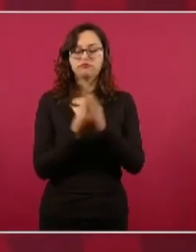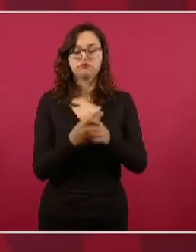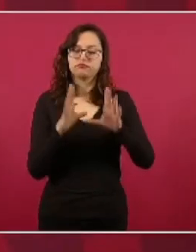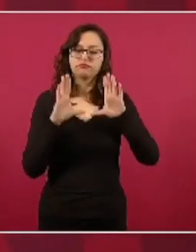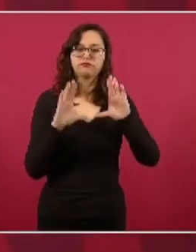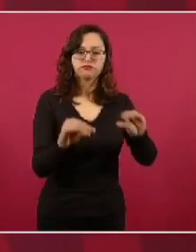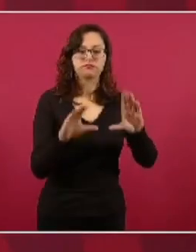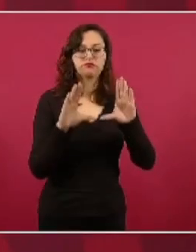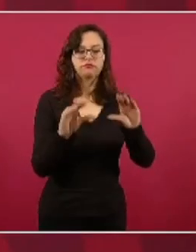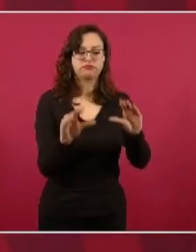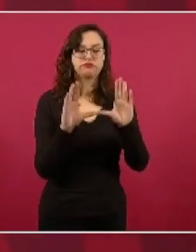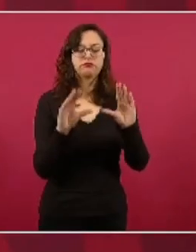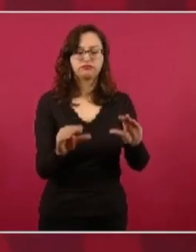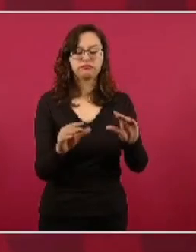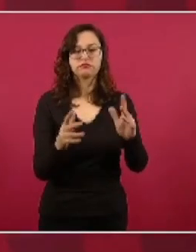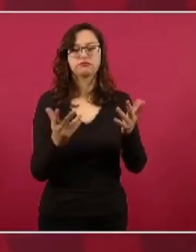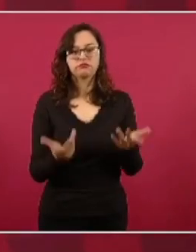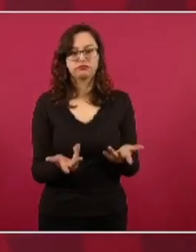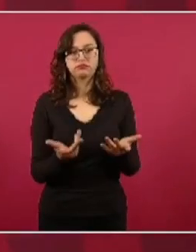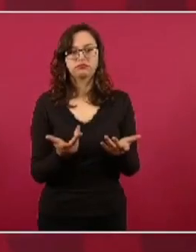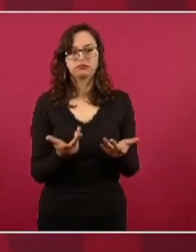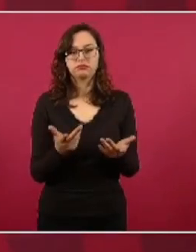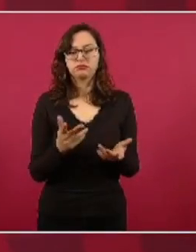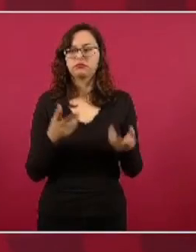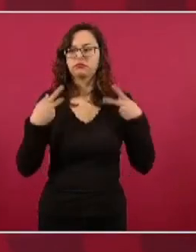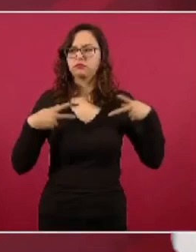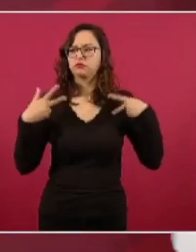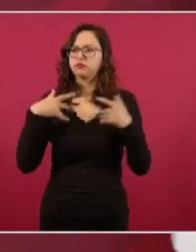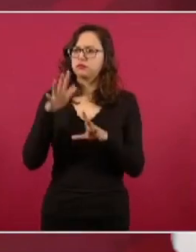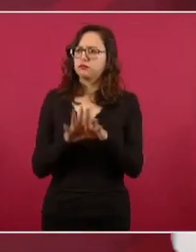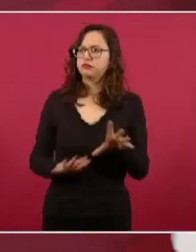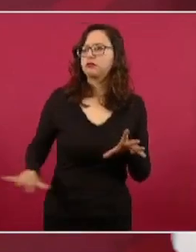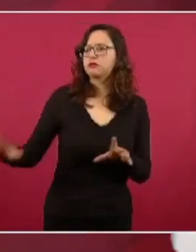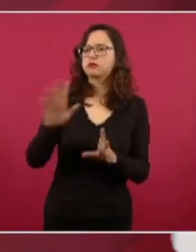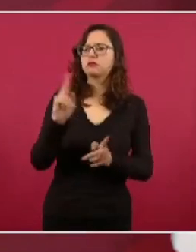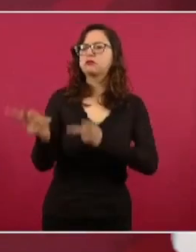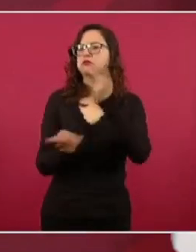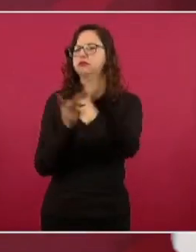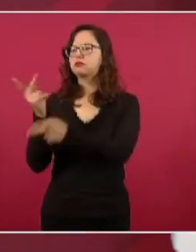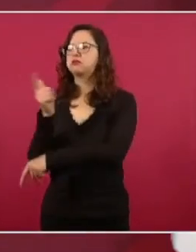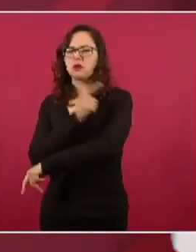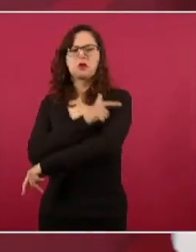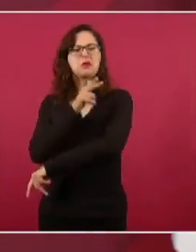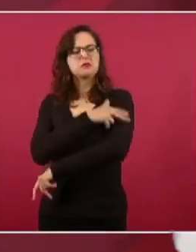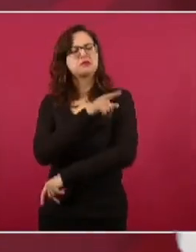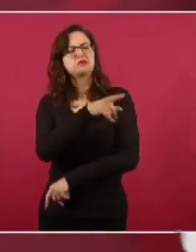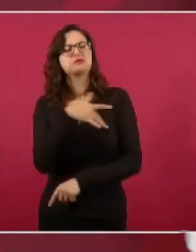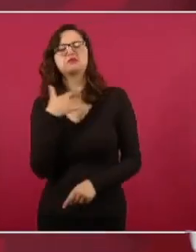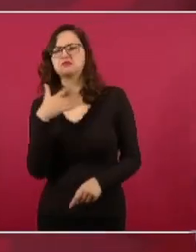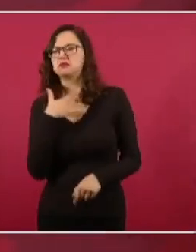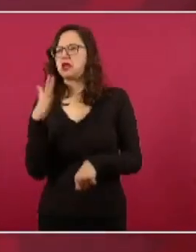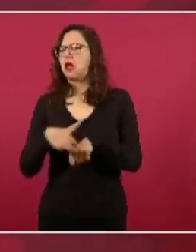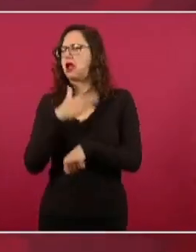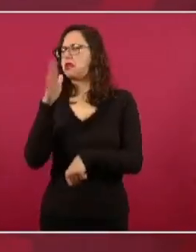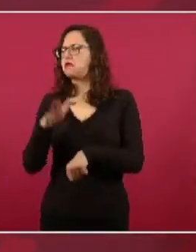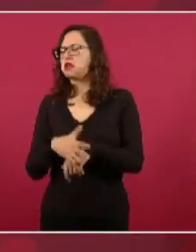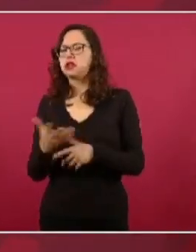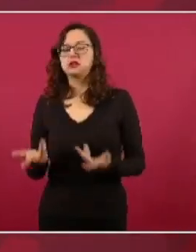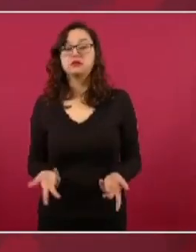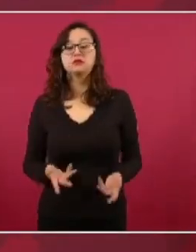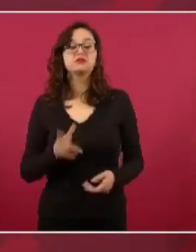está bien calificada la Guardia en las encuestas, trae como un 75% de